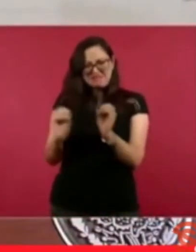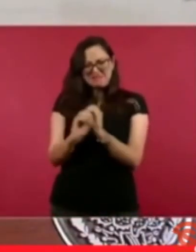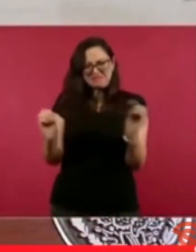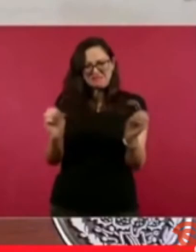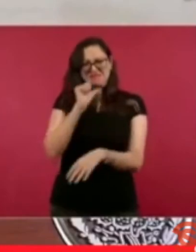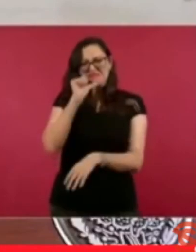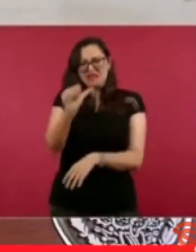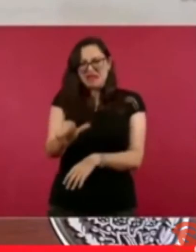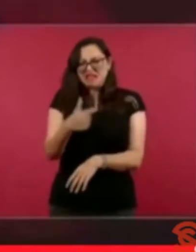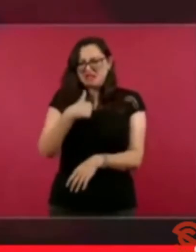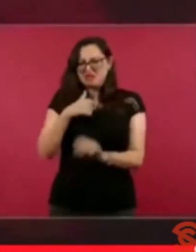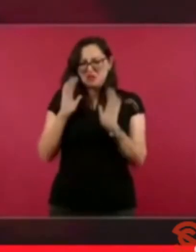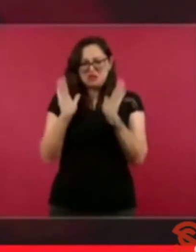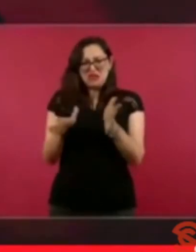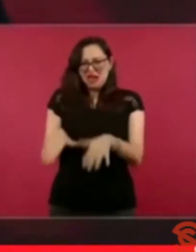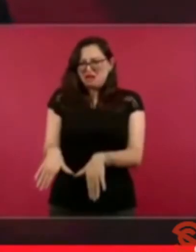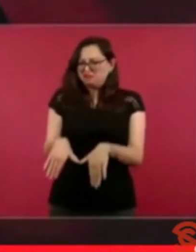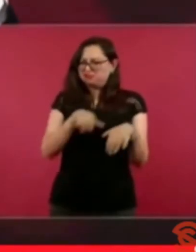¿En